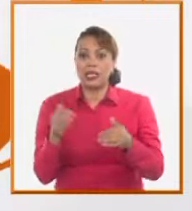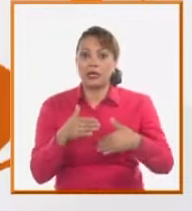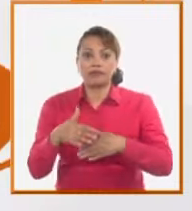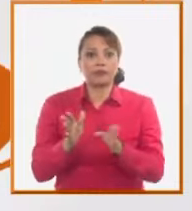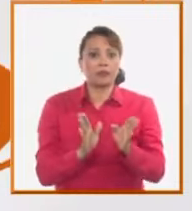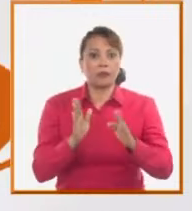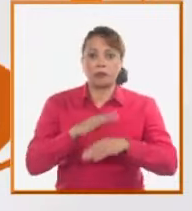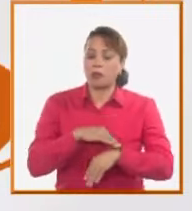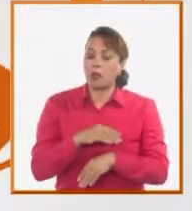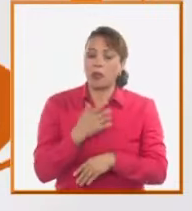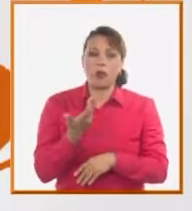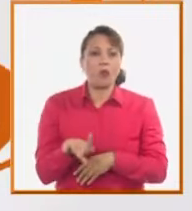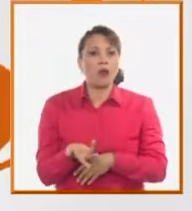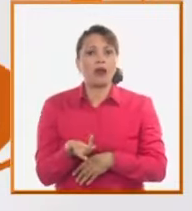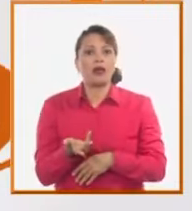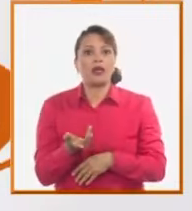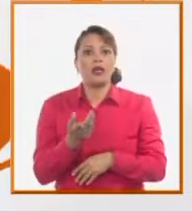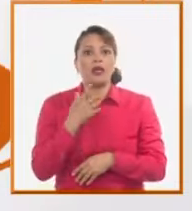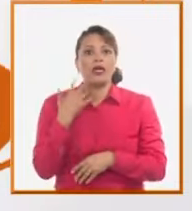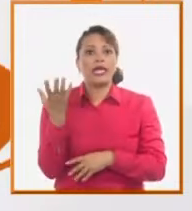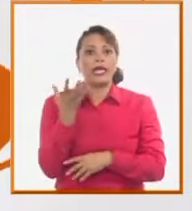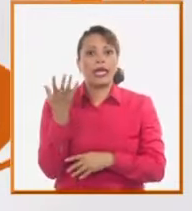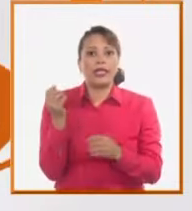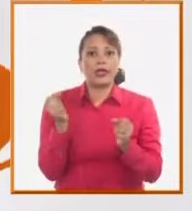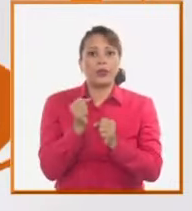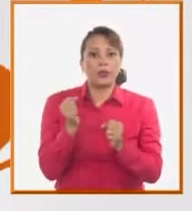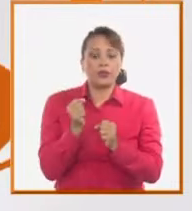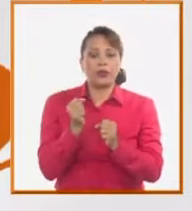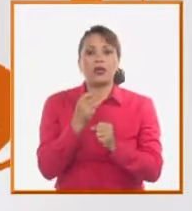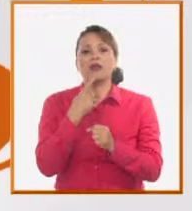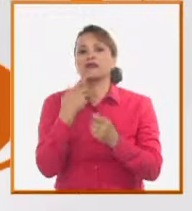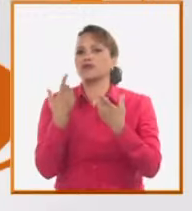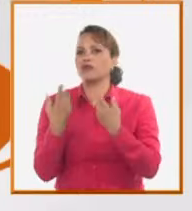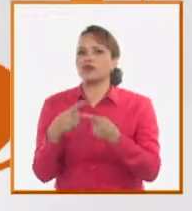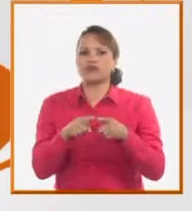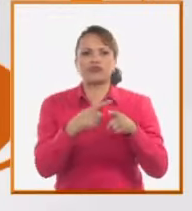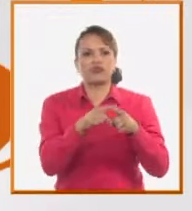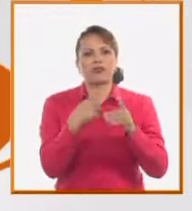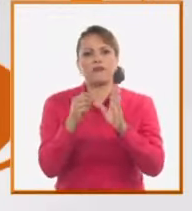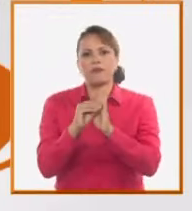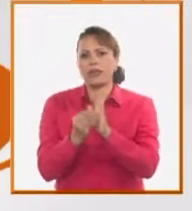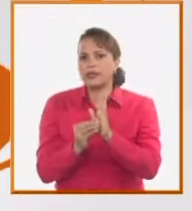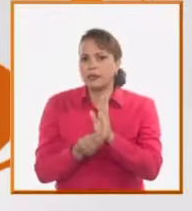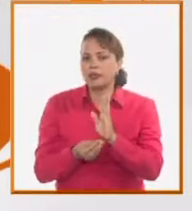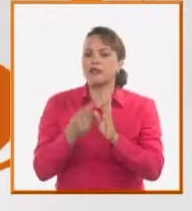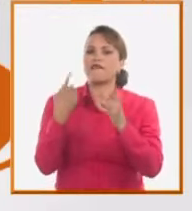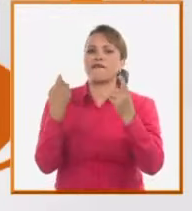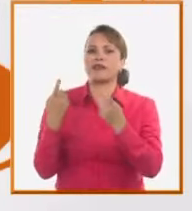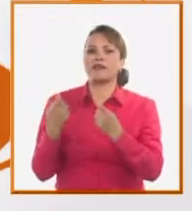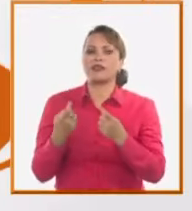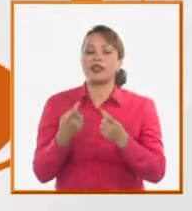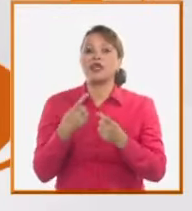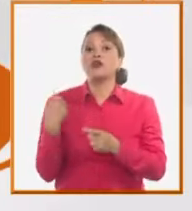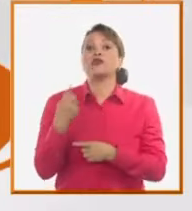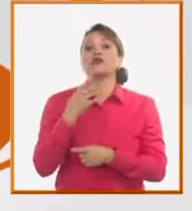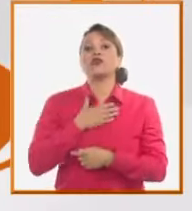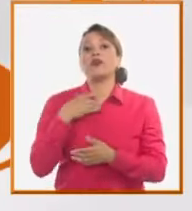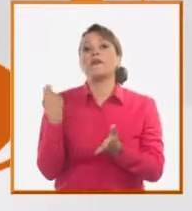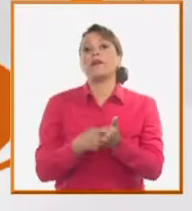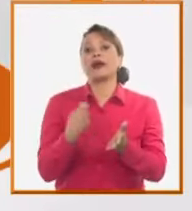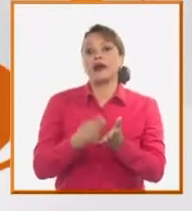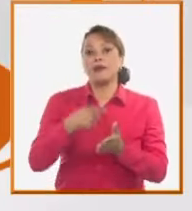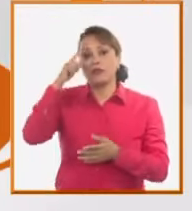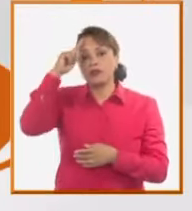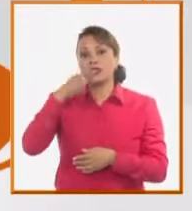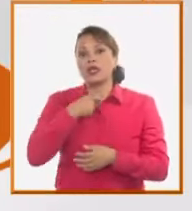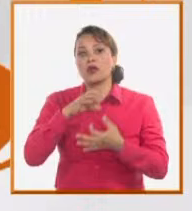del aire acondicionado, y faltándole muchas piezas, porque nosotros pagamos un seguro y confiamos